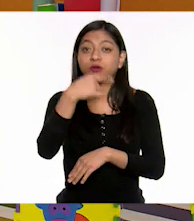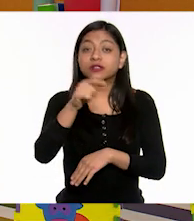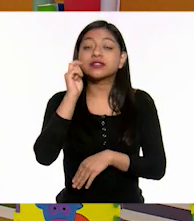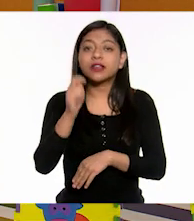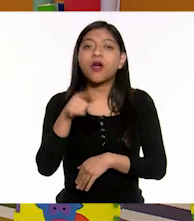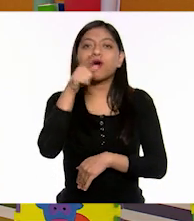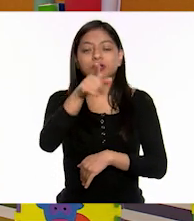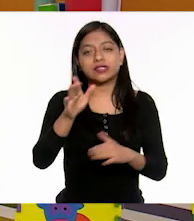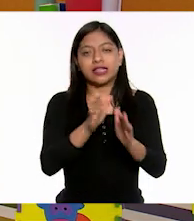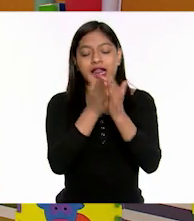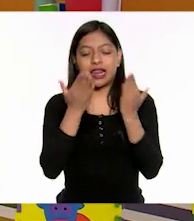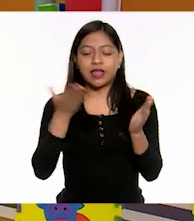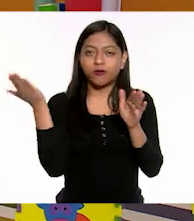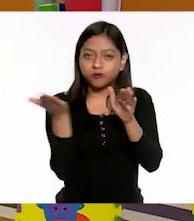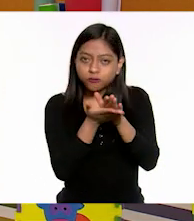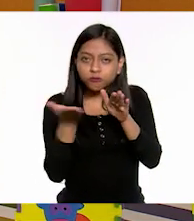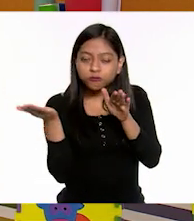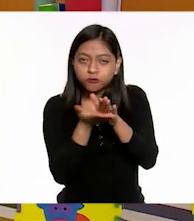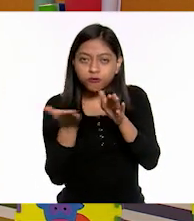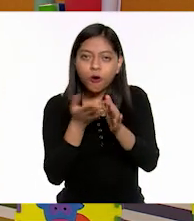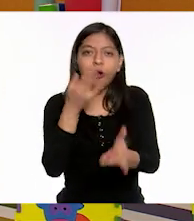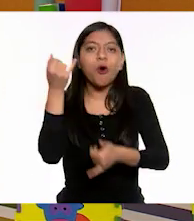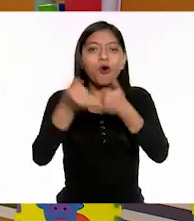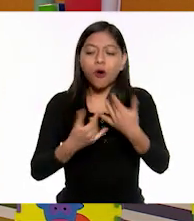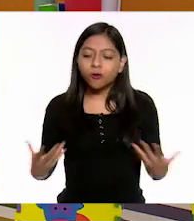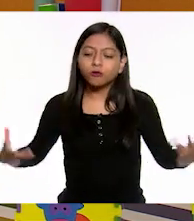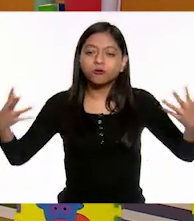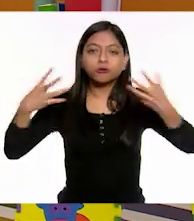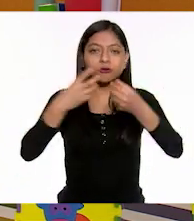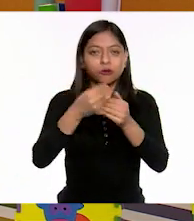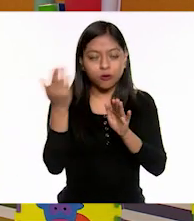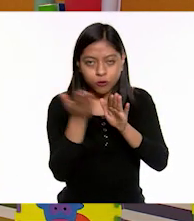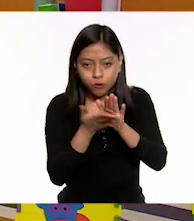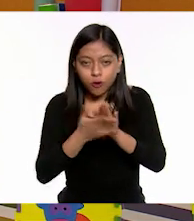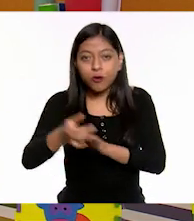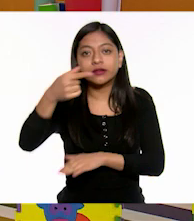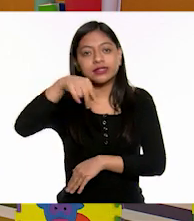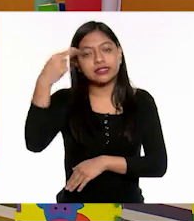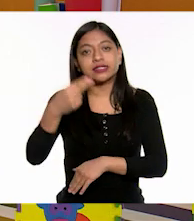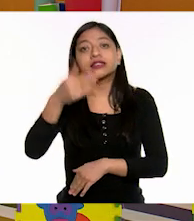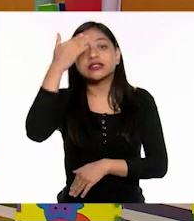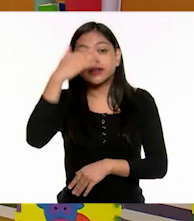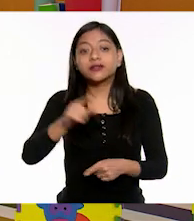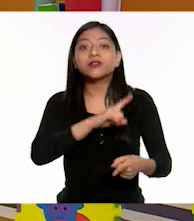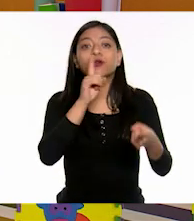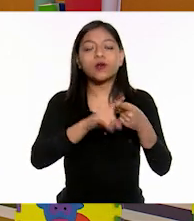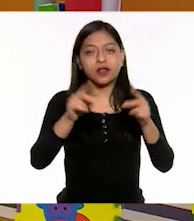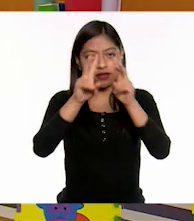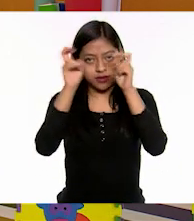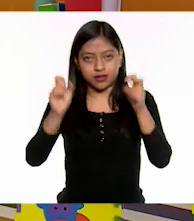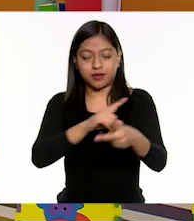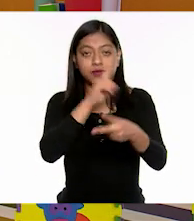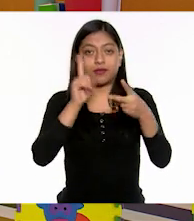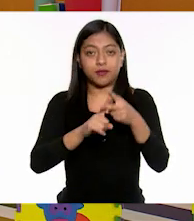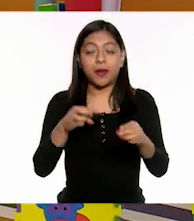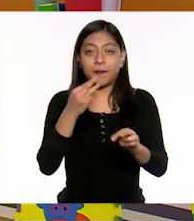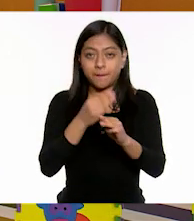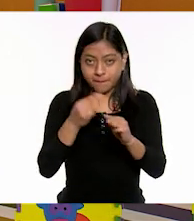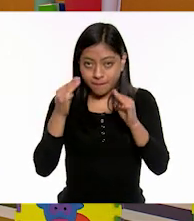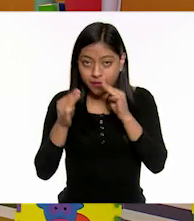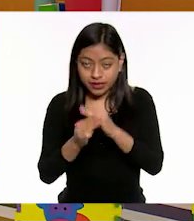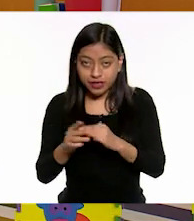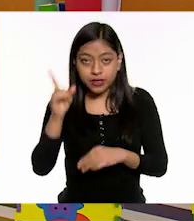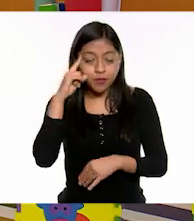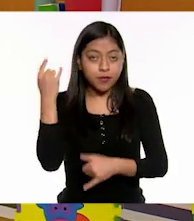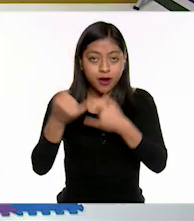nuestra antología nuestra colección de juegos y necesitamos entonces número 1 título materiales